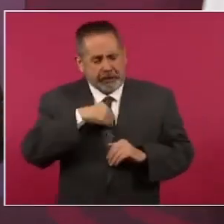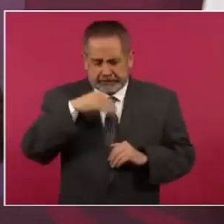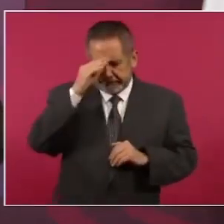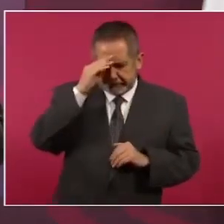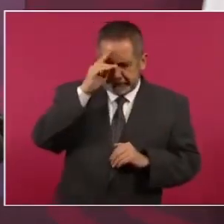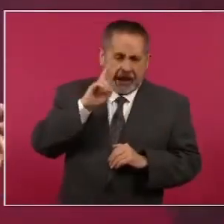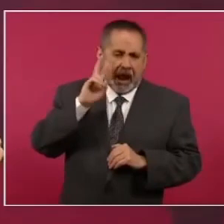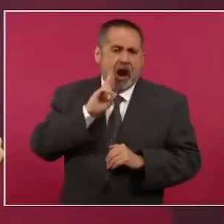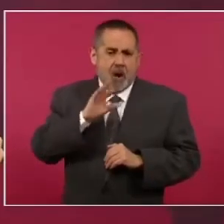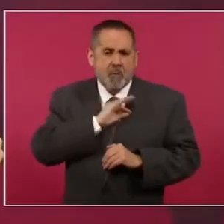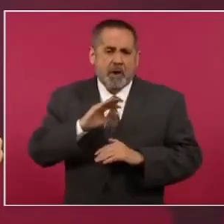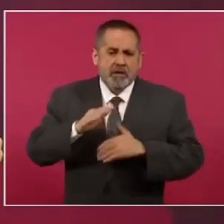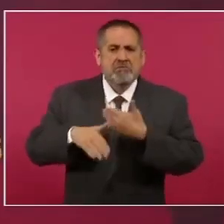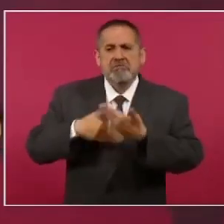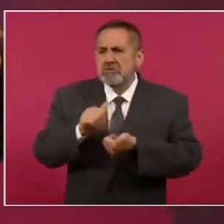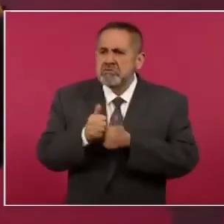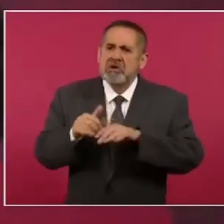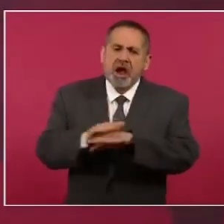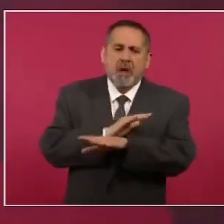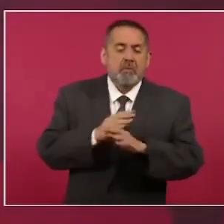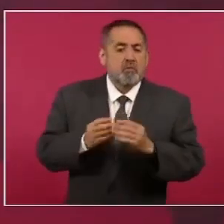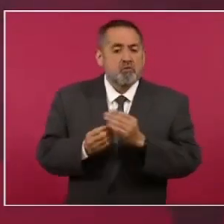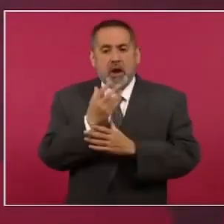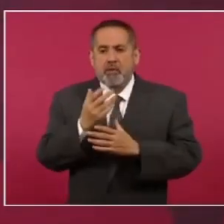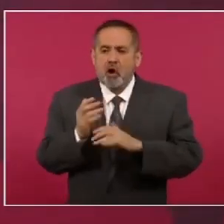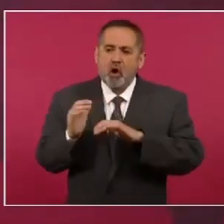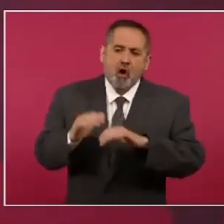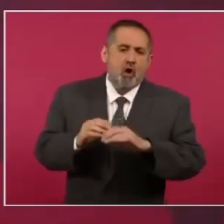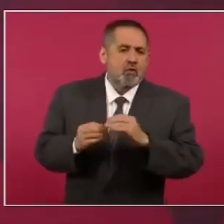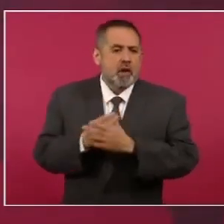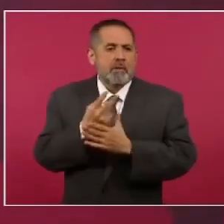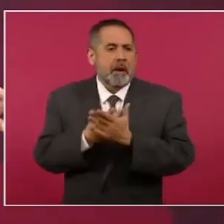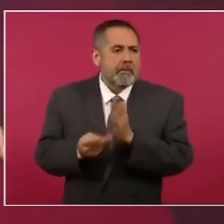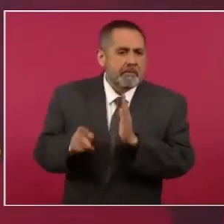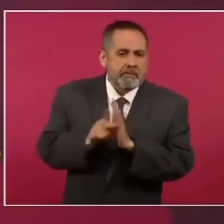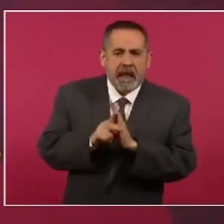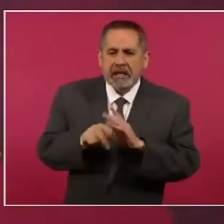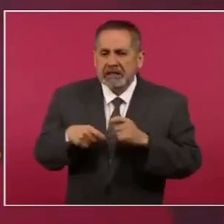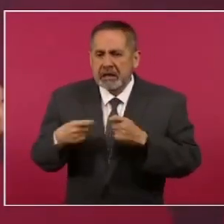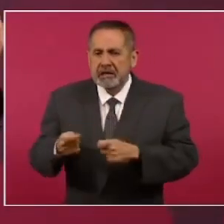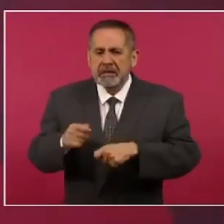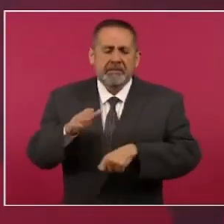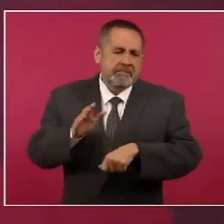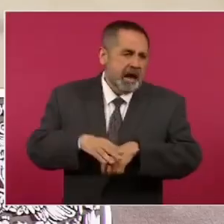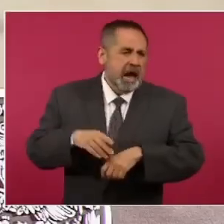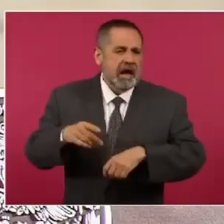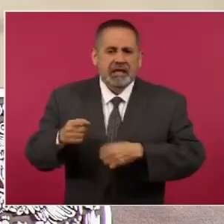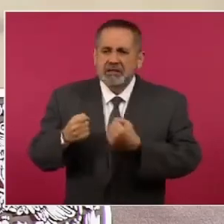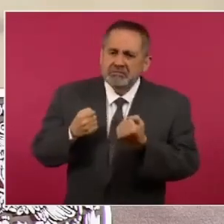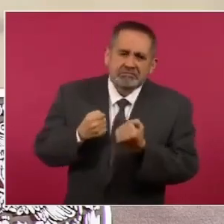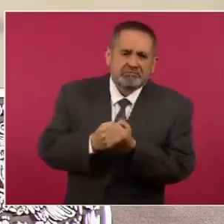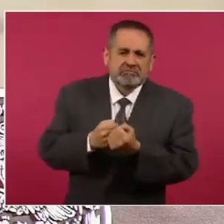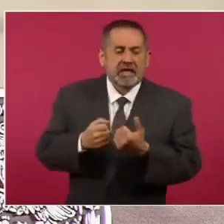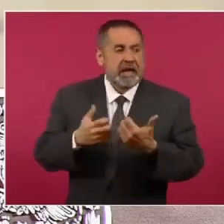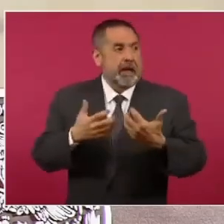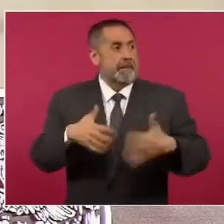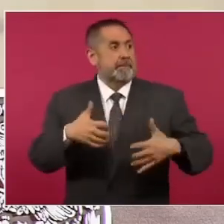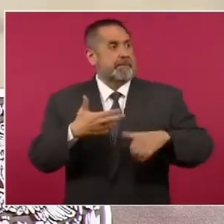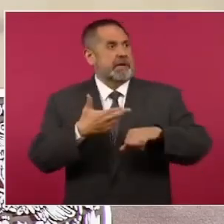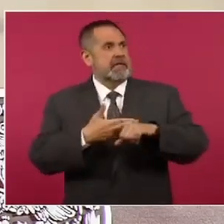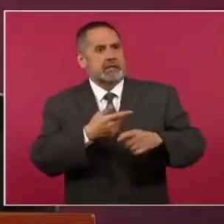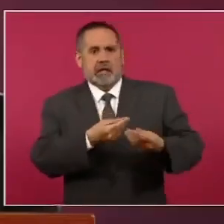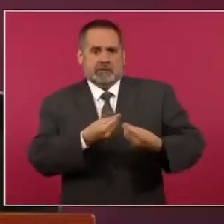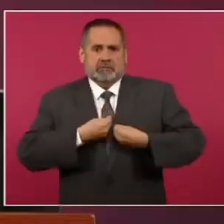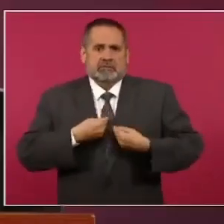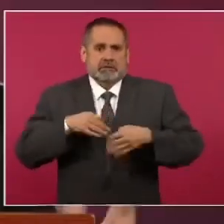un proceso de renovación, de contratación de nuevas plazas y de fortalecer la empresa, que es su